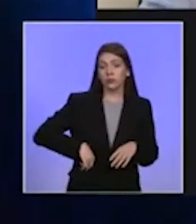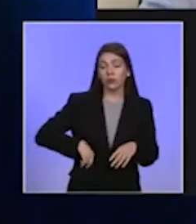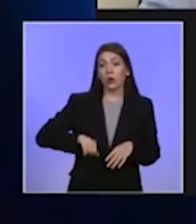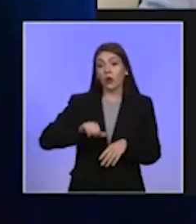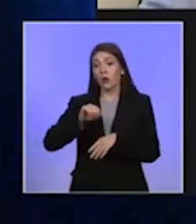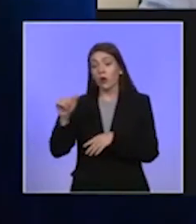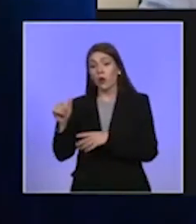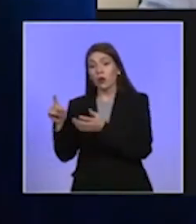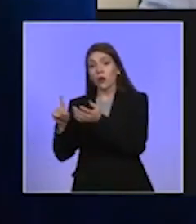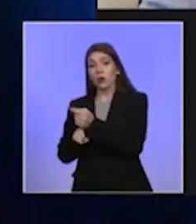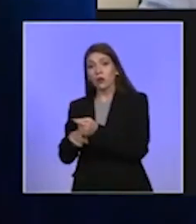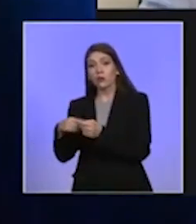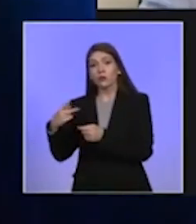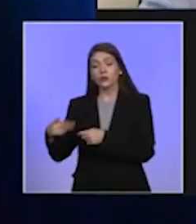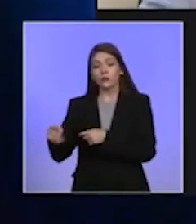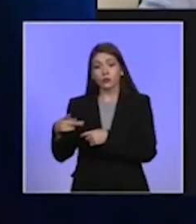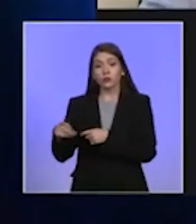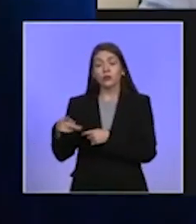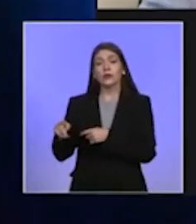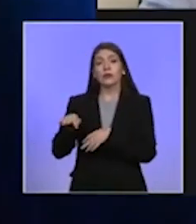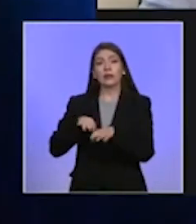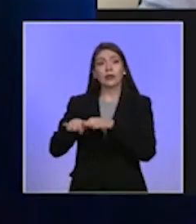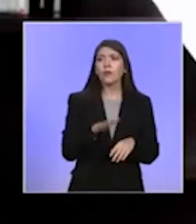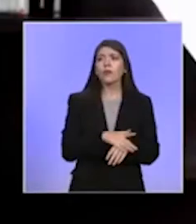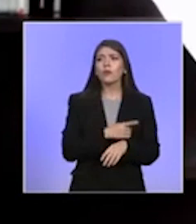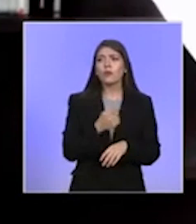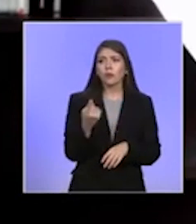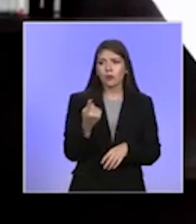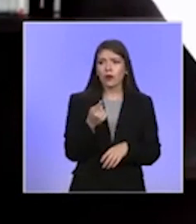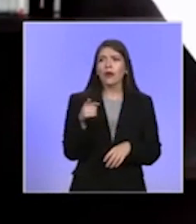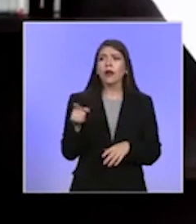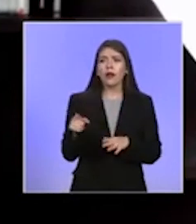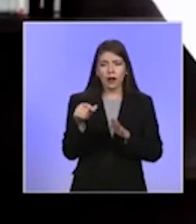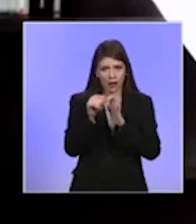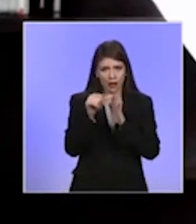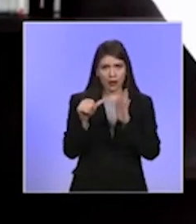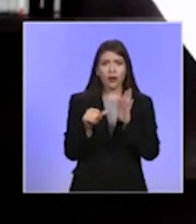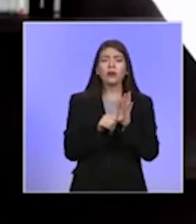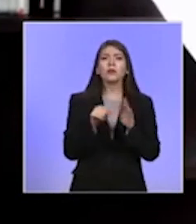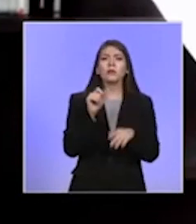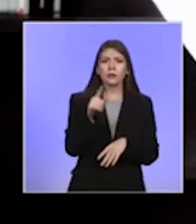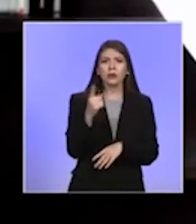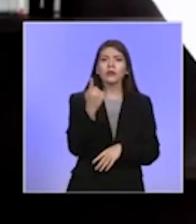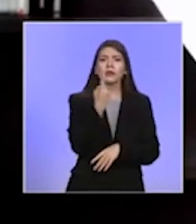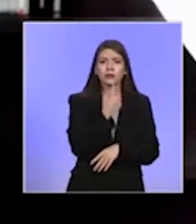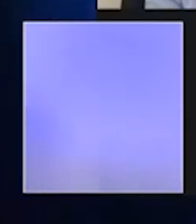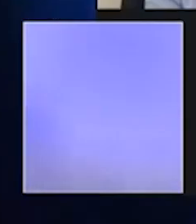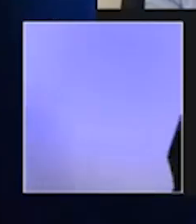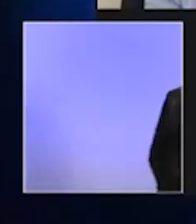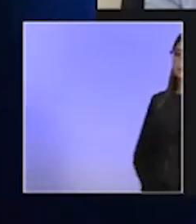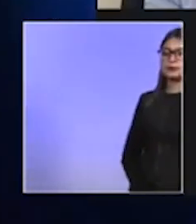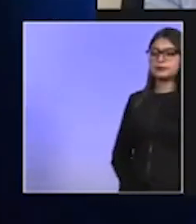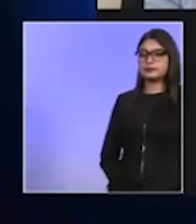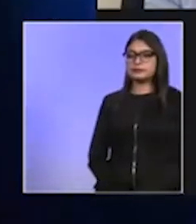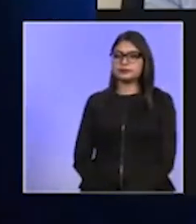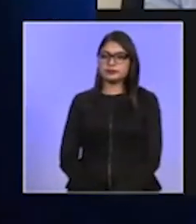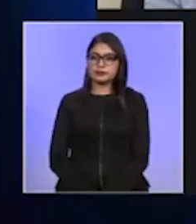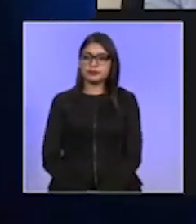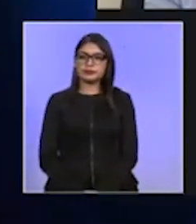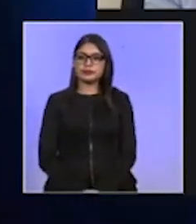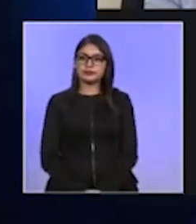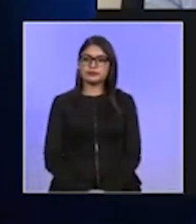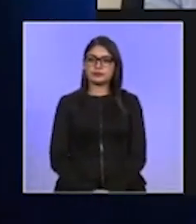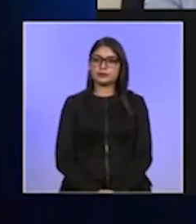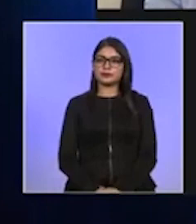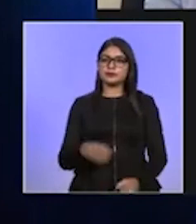del órgano electoral está diferencia se da a semanas de que se cumple el paso el plazo para que se resuelvan las impugnaciones sobre las elecciones